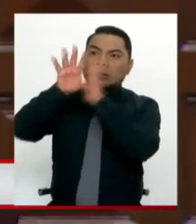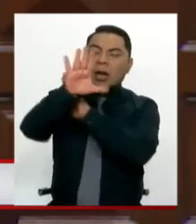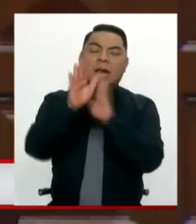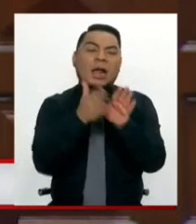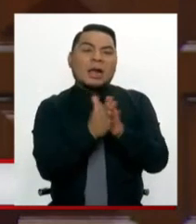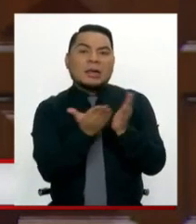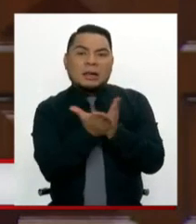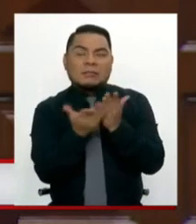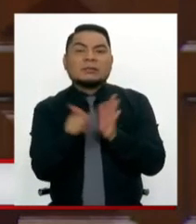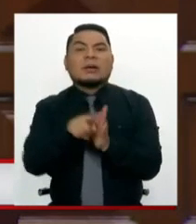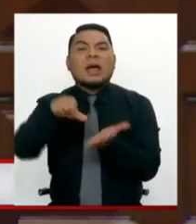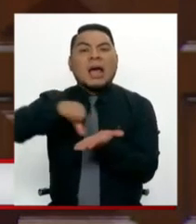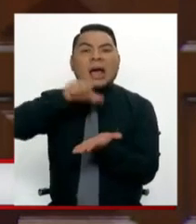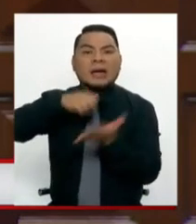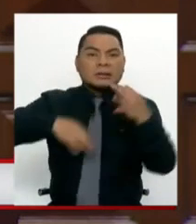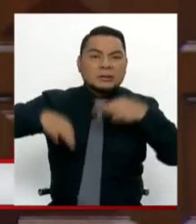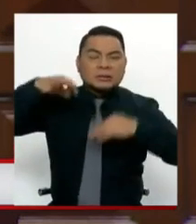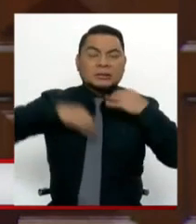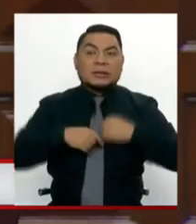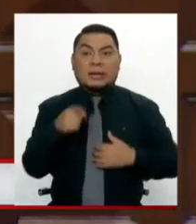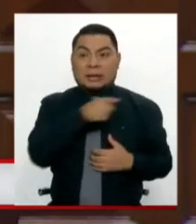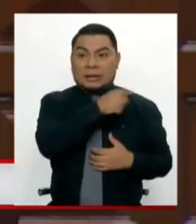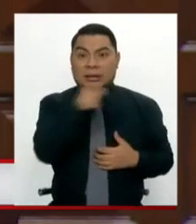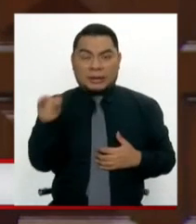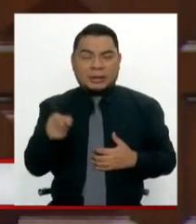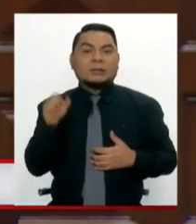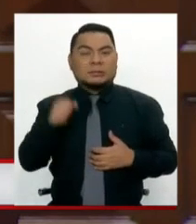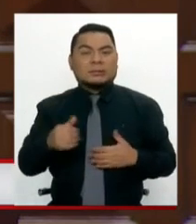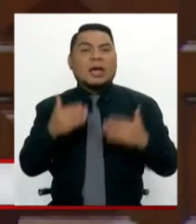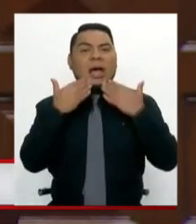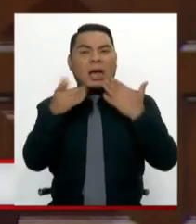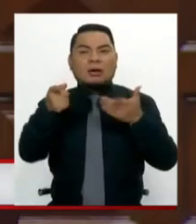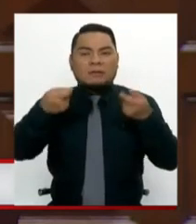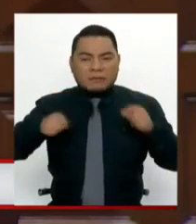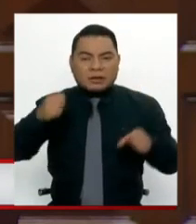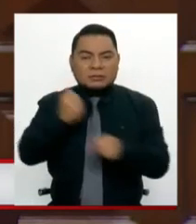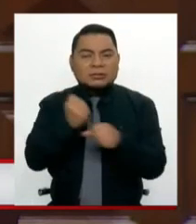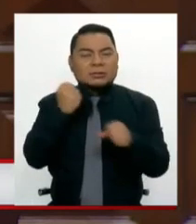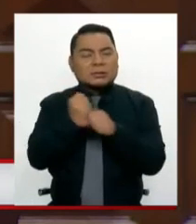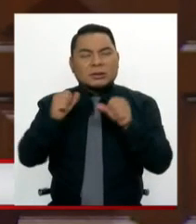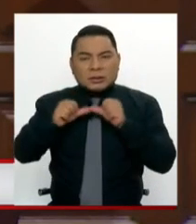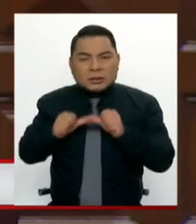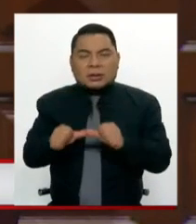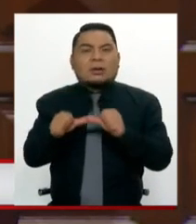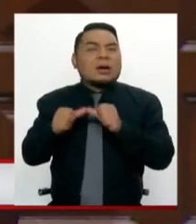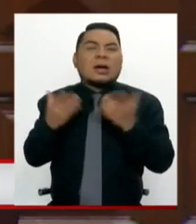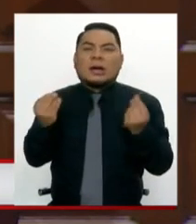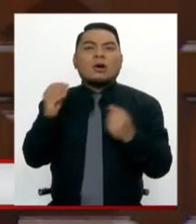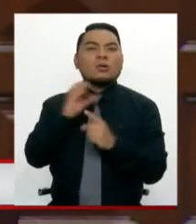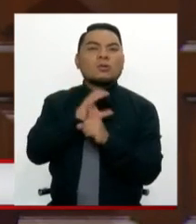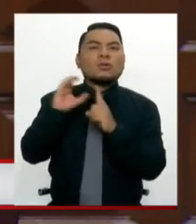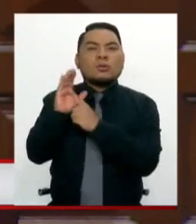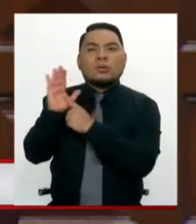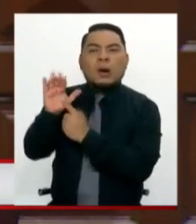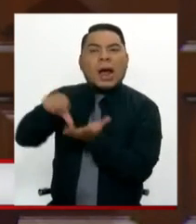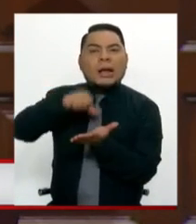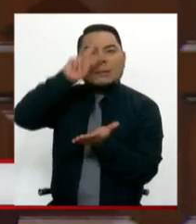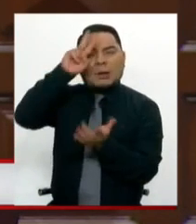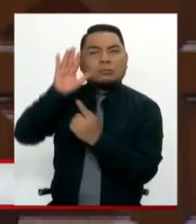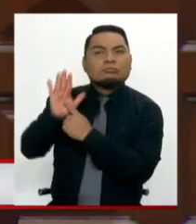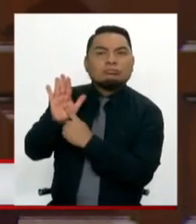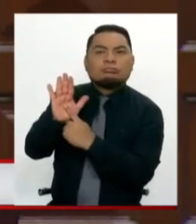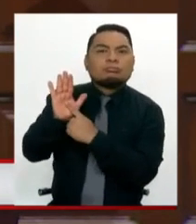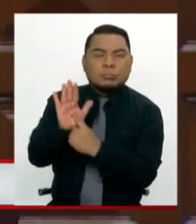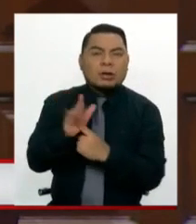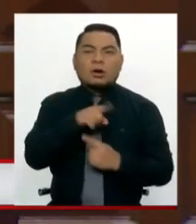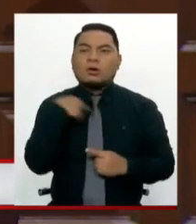libros y las artes escénicas. A ellos, las gracias por su esfuerzo constante por mantener vigente el arte peruano